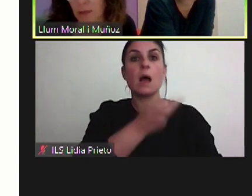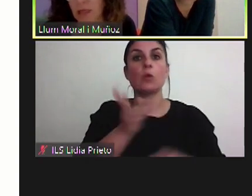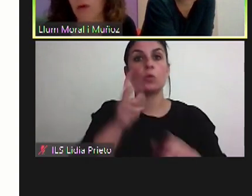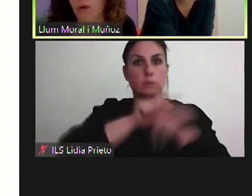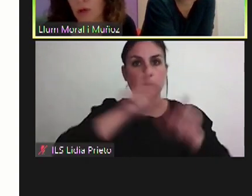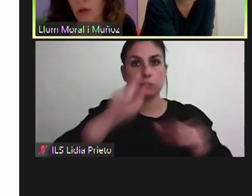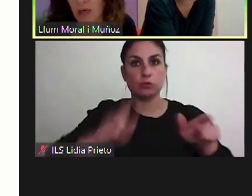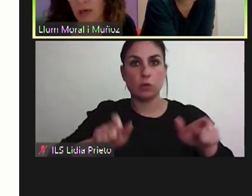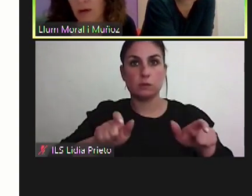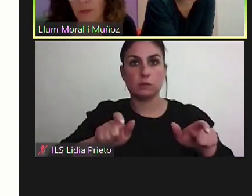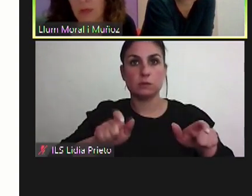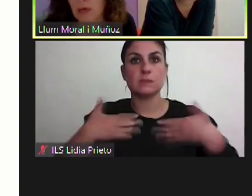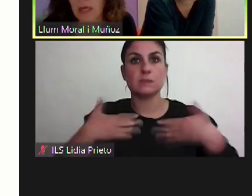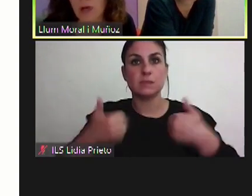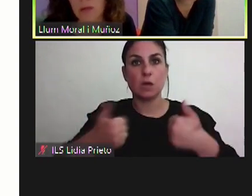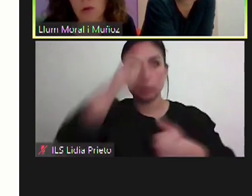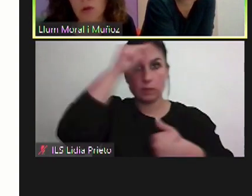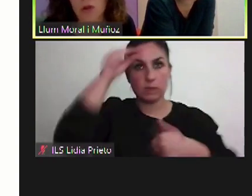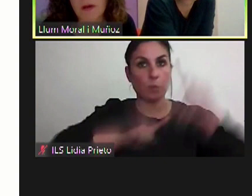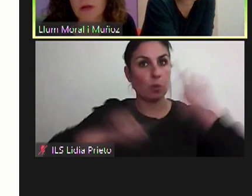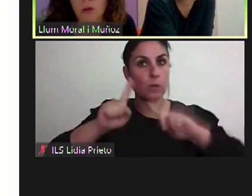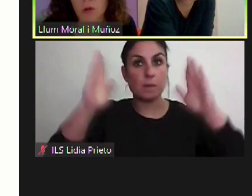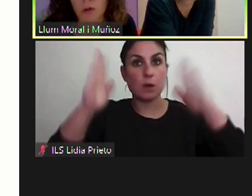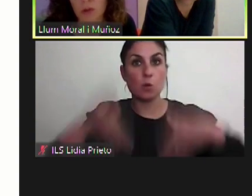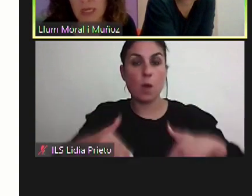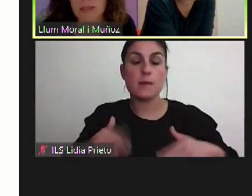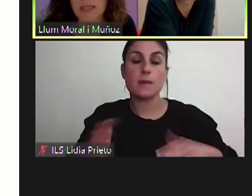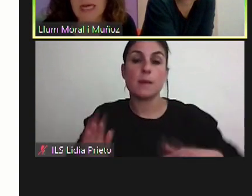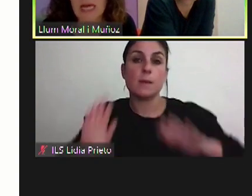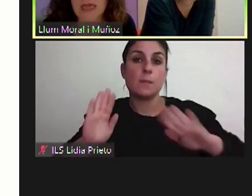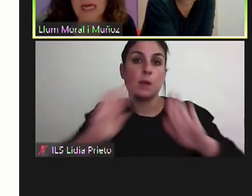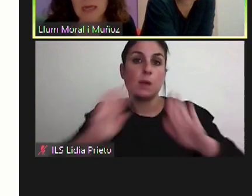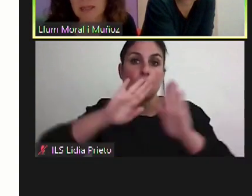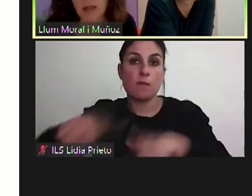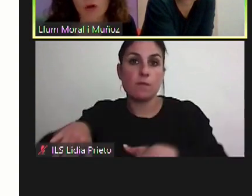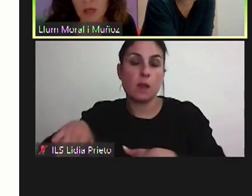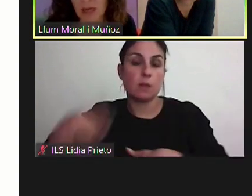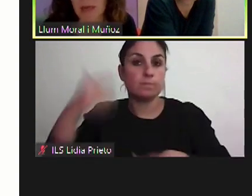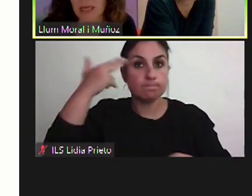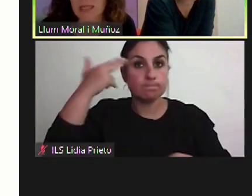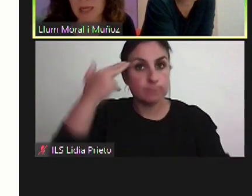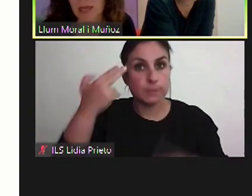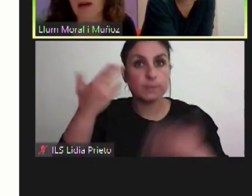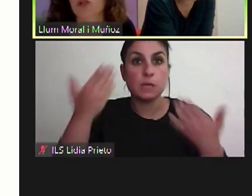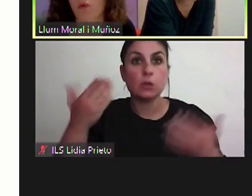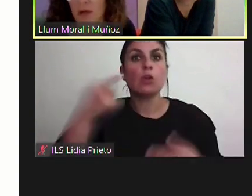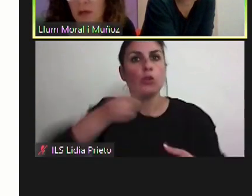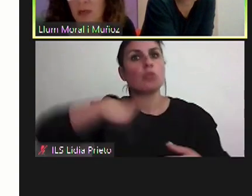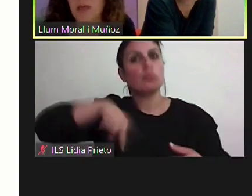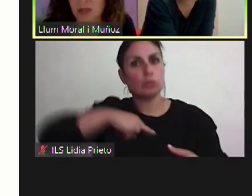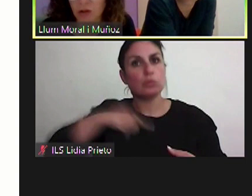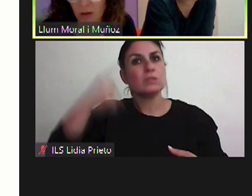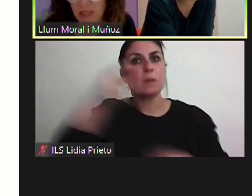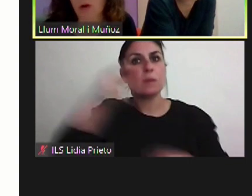acaban cometiendo. Y es lo que decimos, nosotros somos conscientes de que la gente no quiere matarse, quiere dejar de